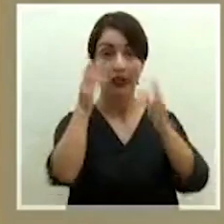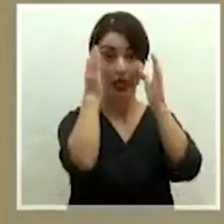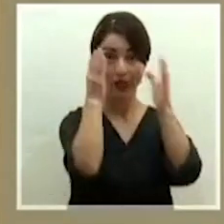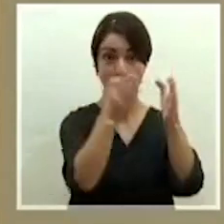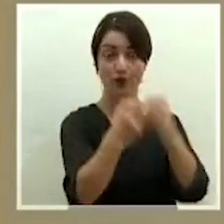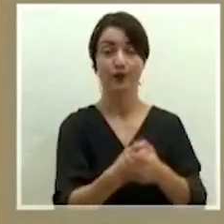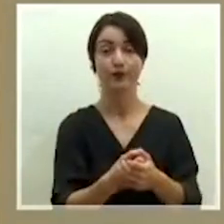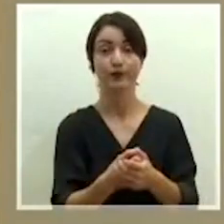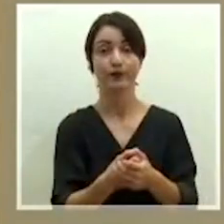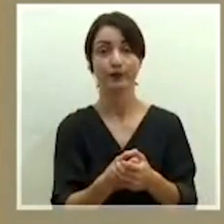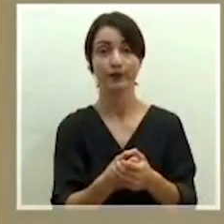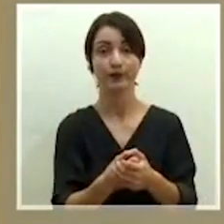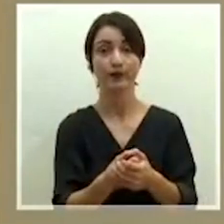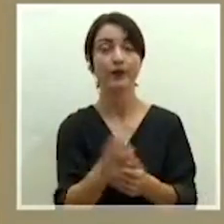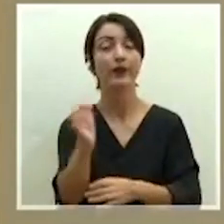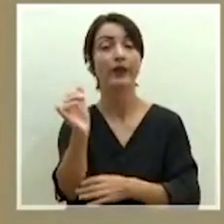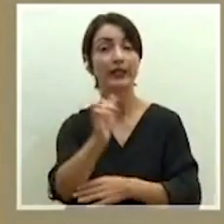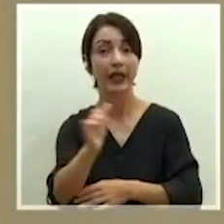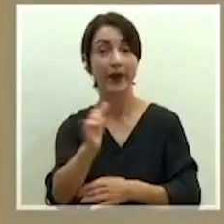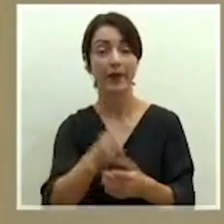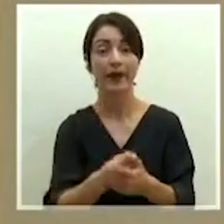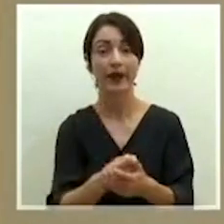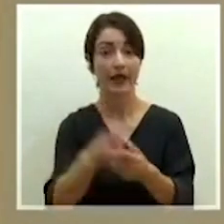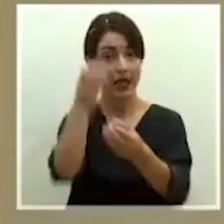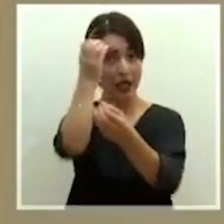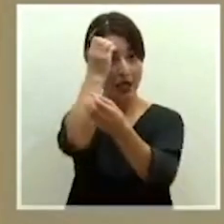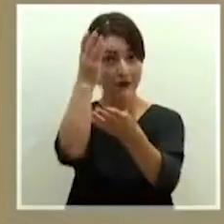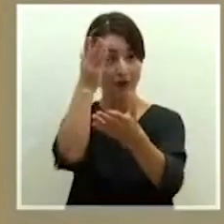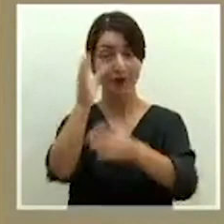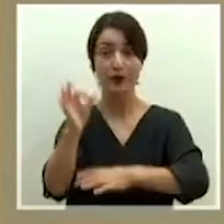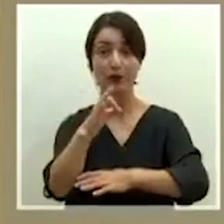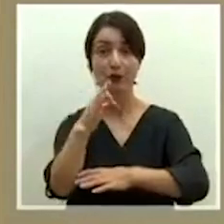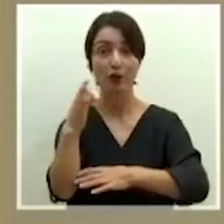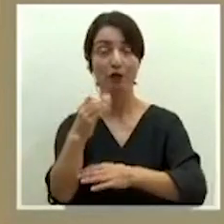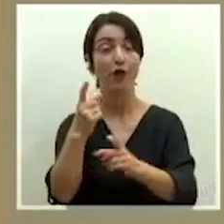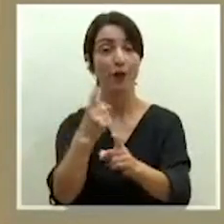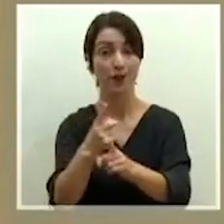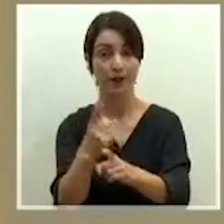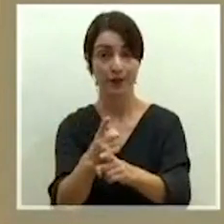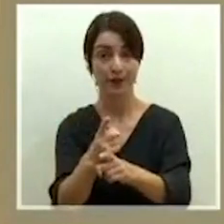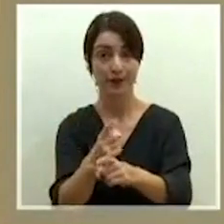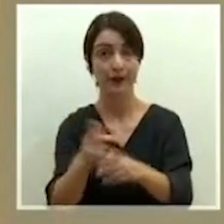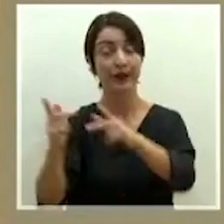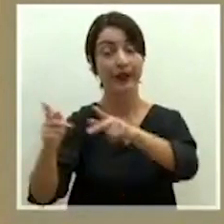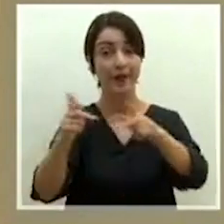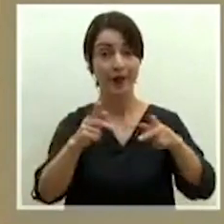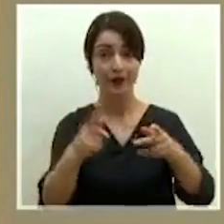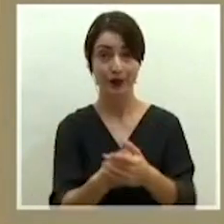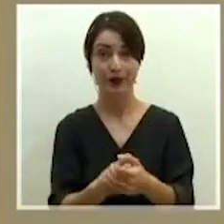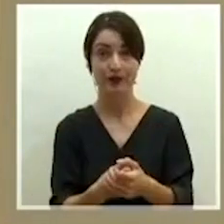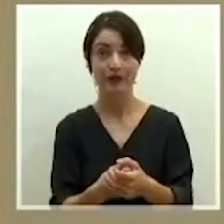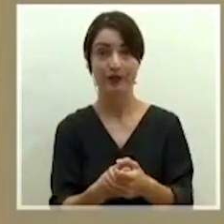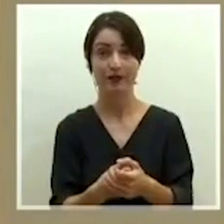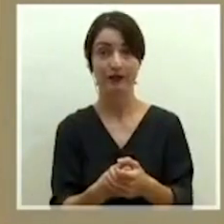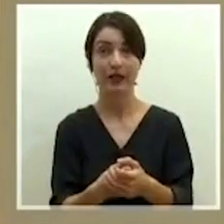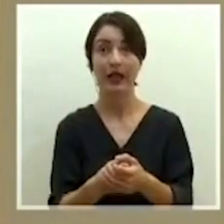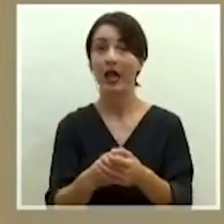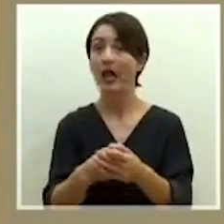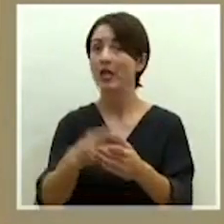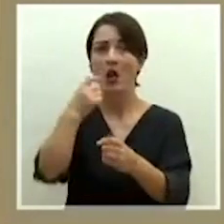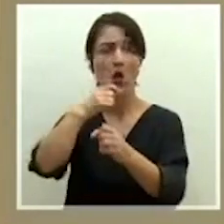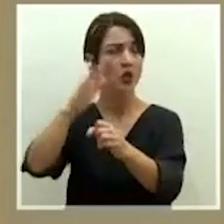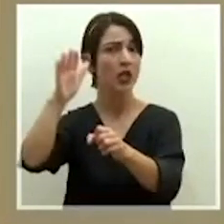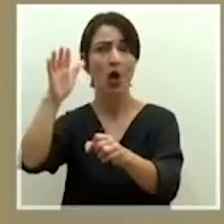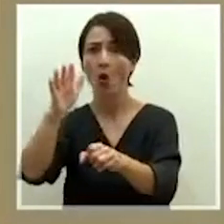también que se nos llegue información de la forma más oportuna de personas que están incumpliendo el